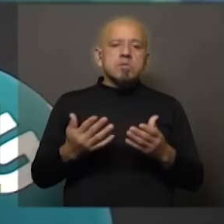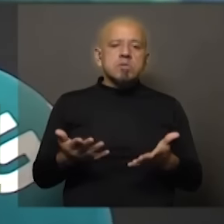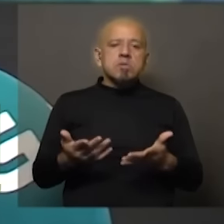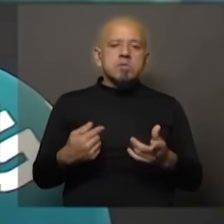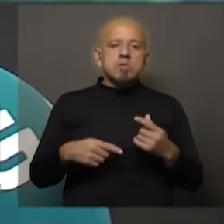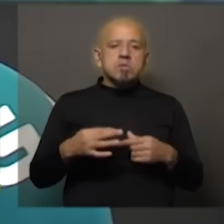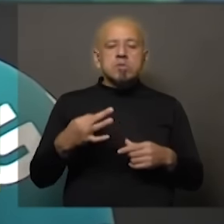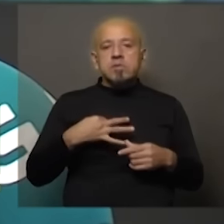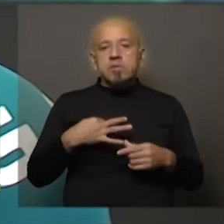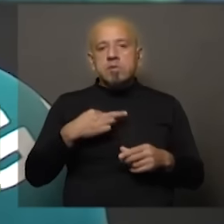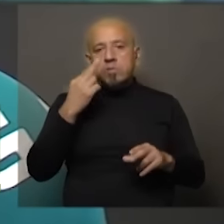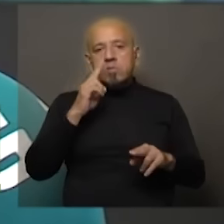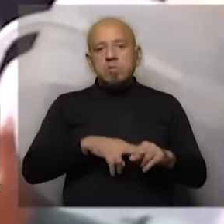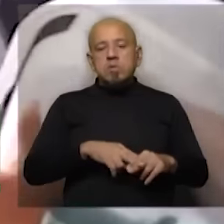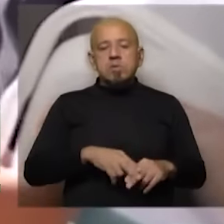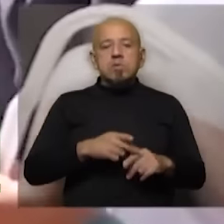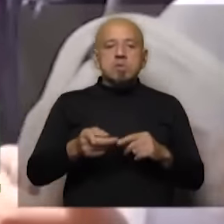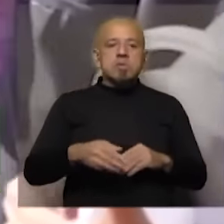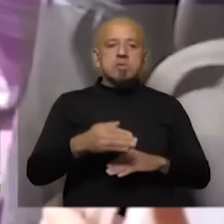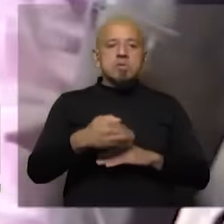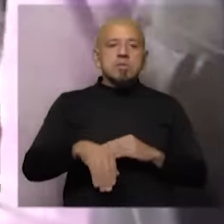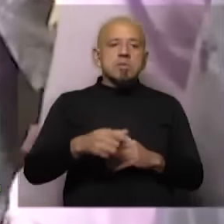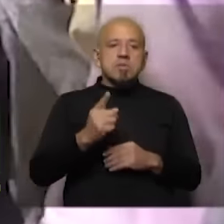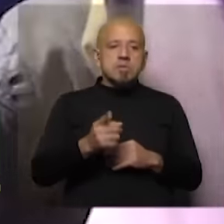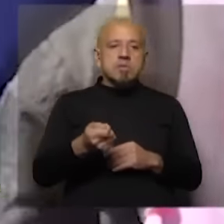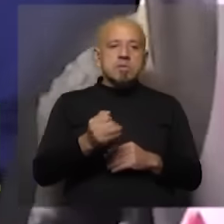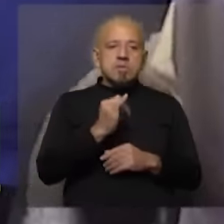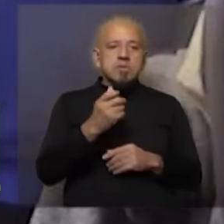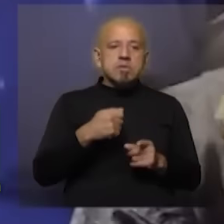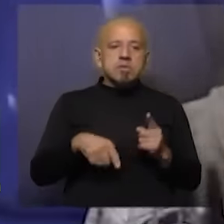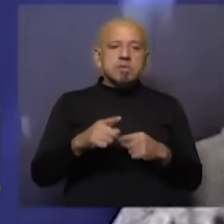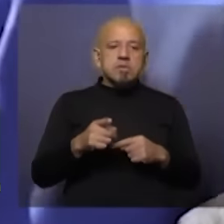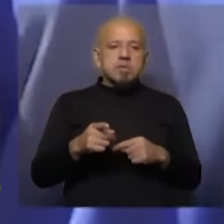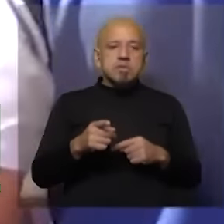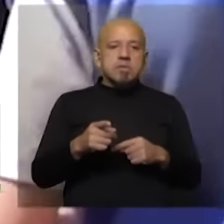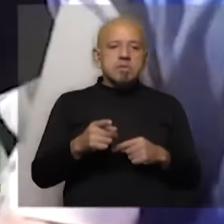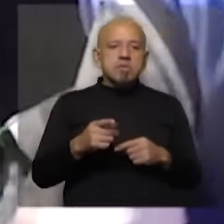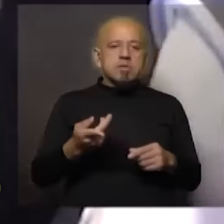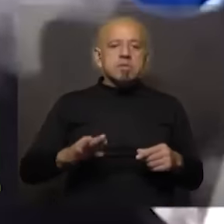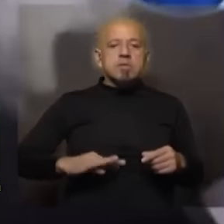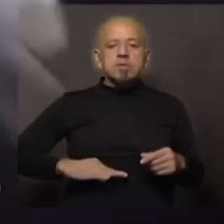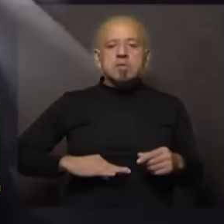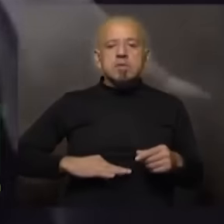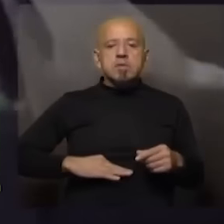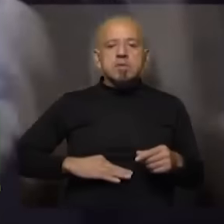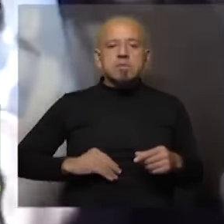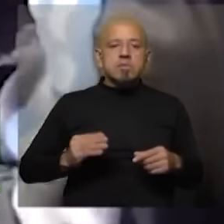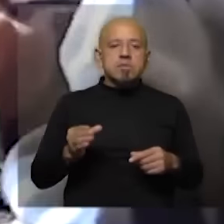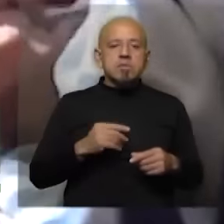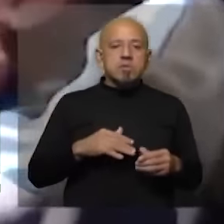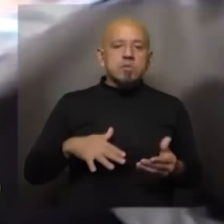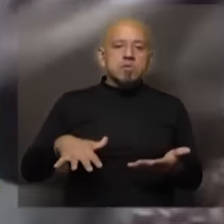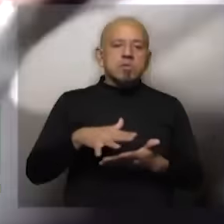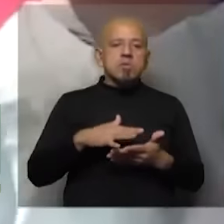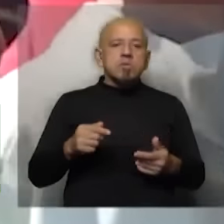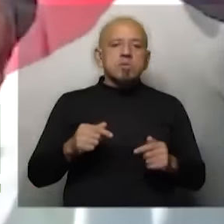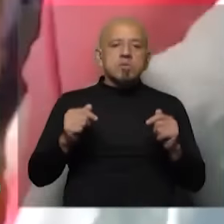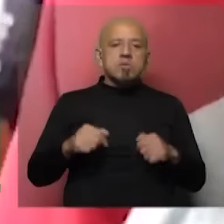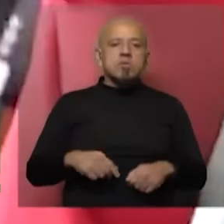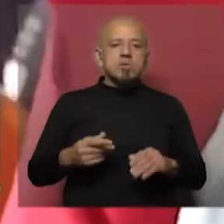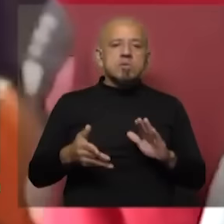de vida o muerte en la franja de Gaza, donde sostuvo que ya existen focos de hambruna que pueden extenderse a todo el territorio. Hasta ahora, la